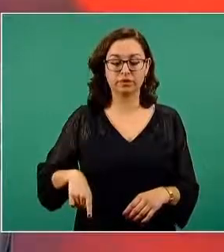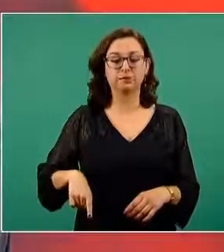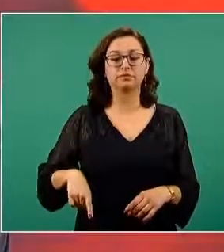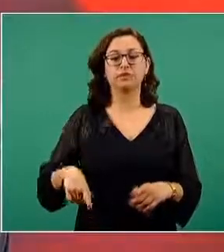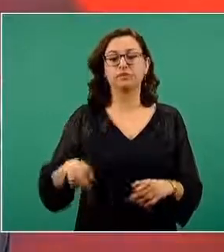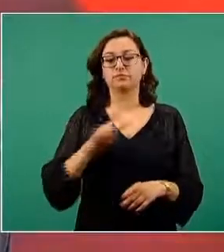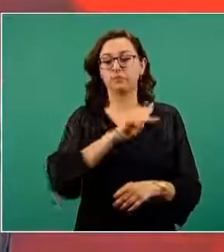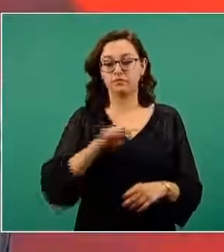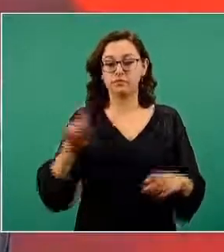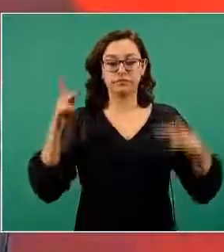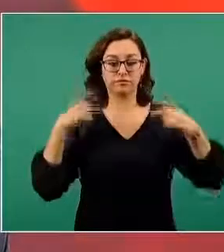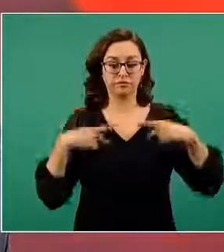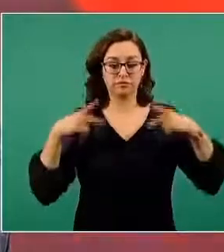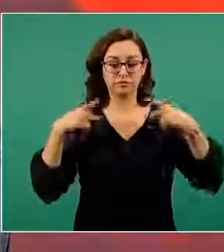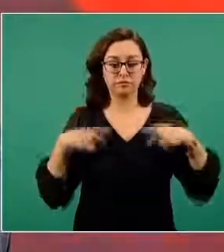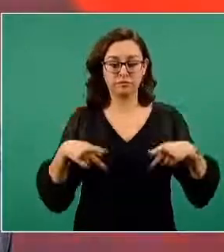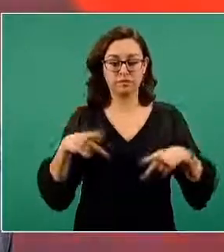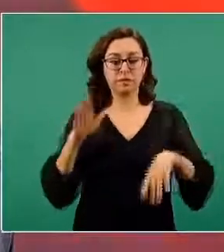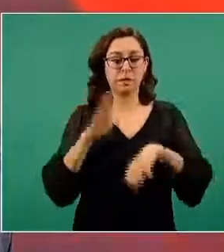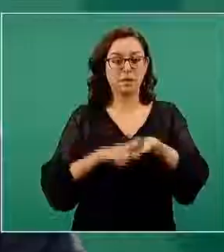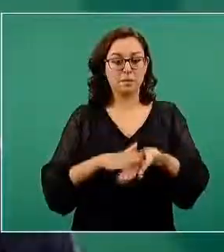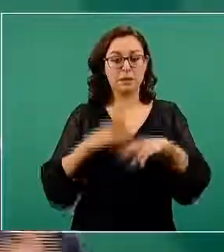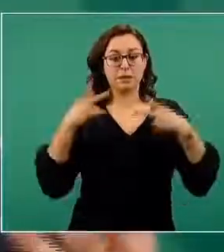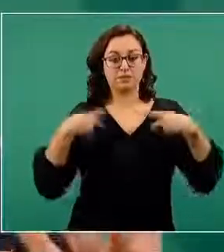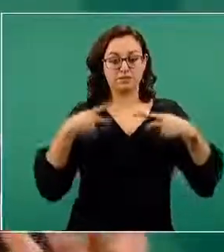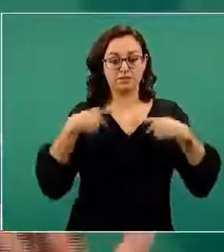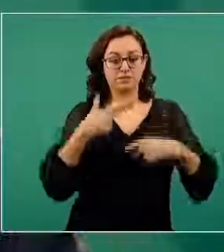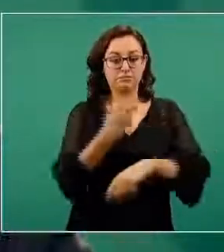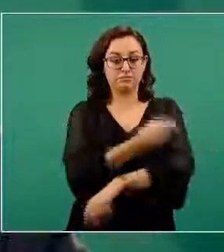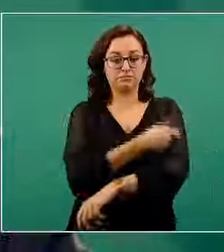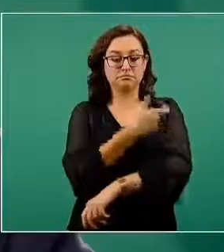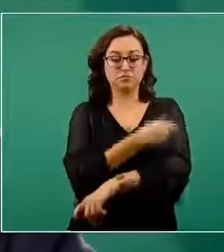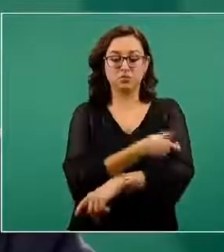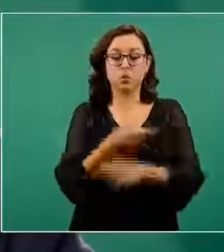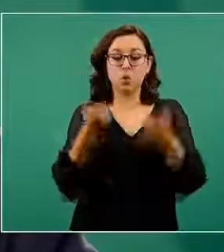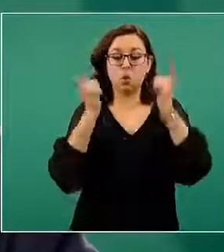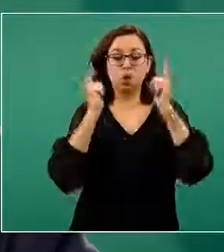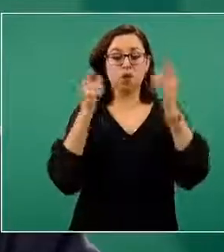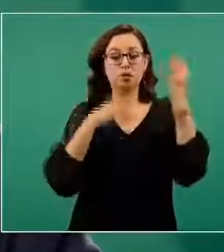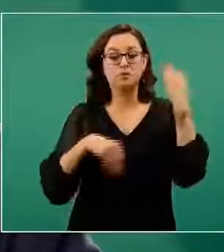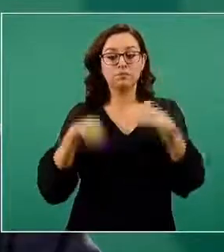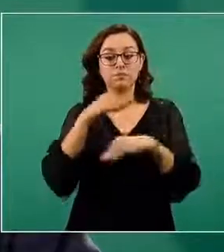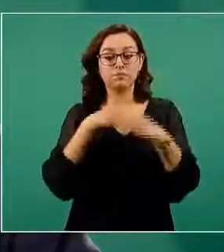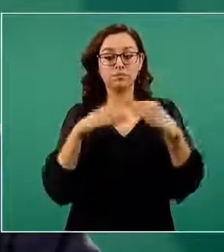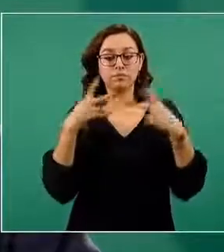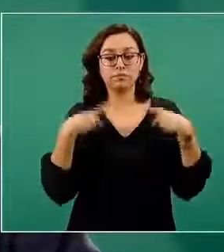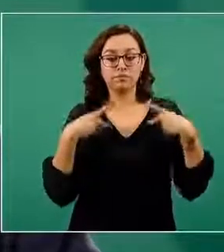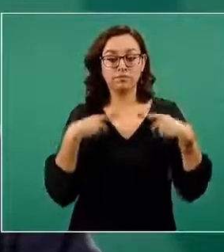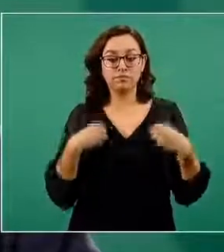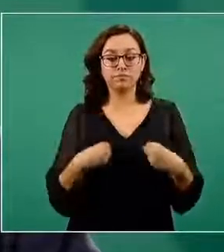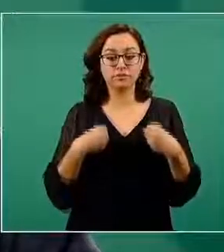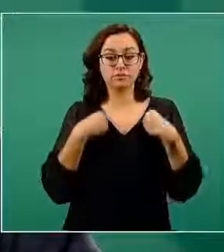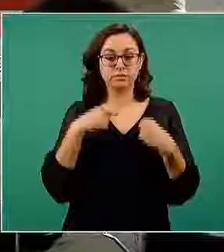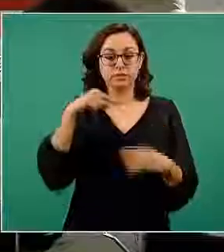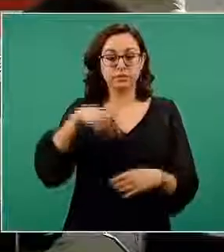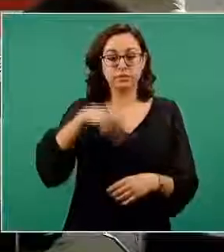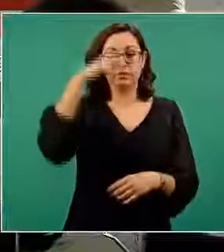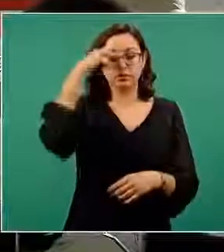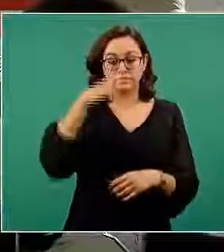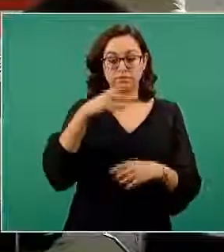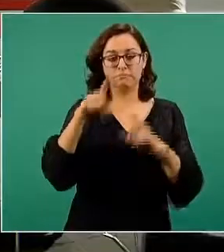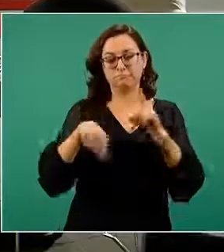cobertura universal. Entre más personas se vacunen, ojalá se vacune toda la población que reside en México,